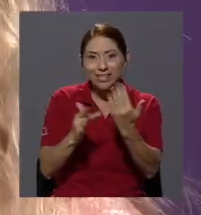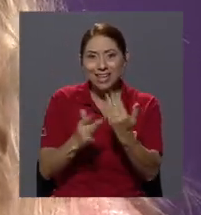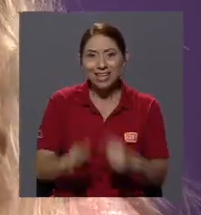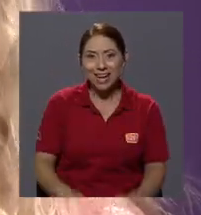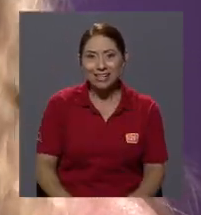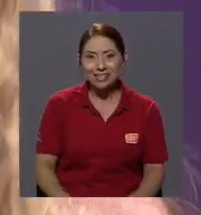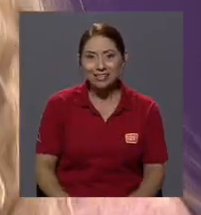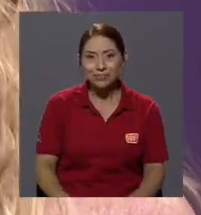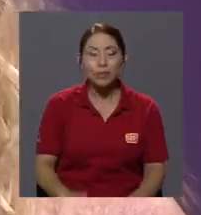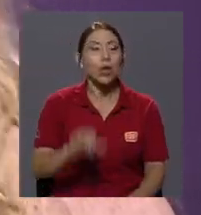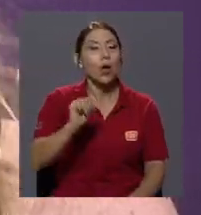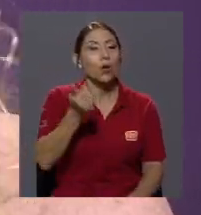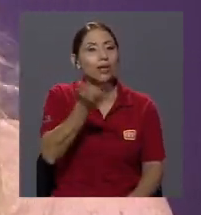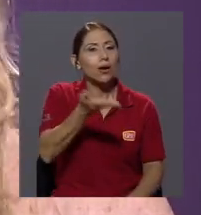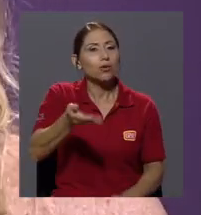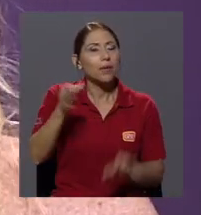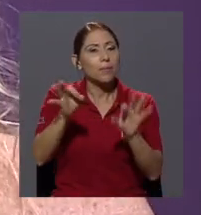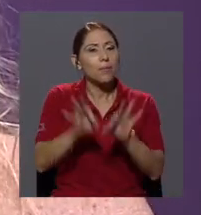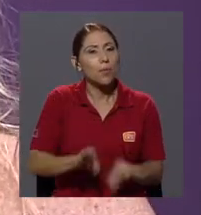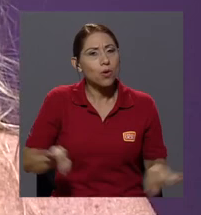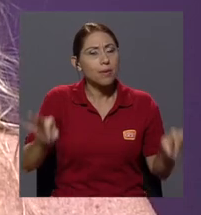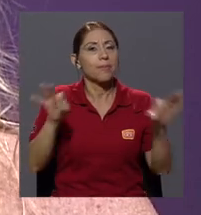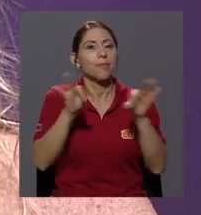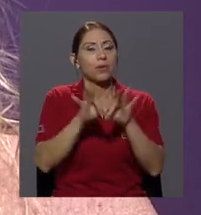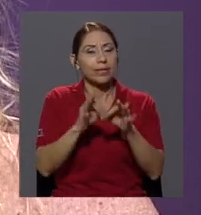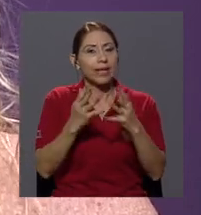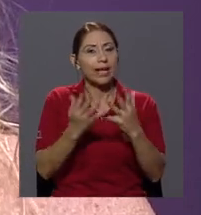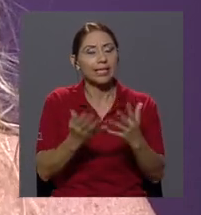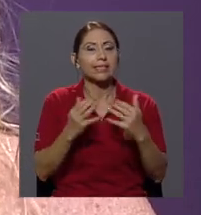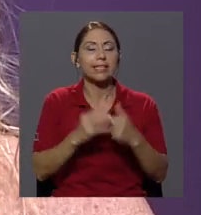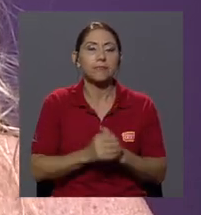técnicas otra cosa muy importante es